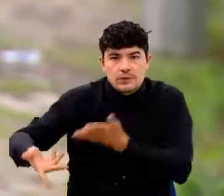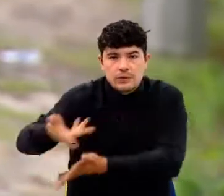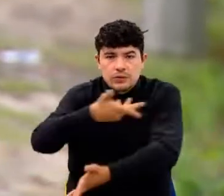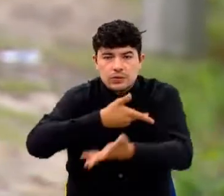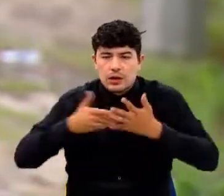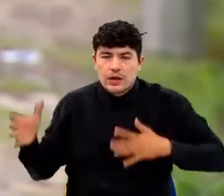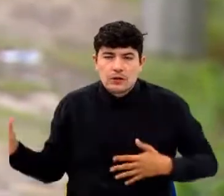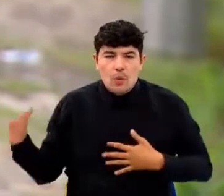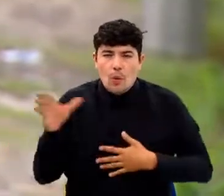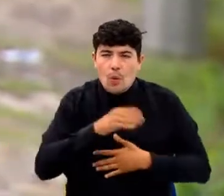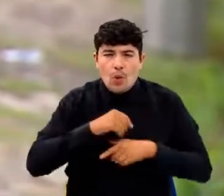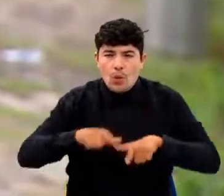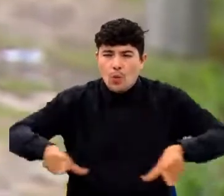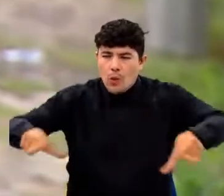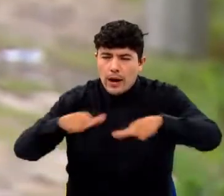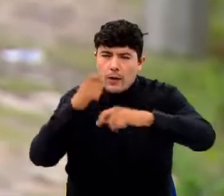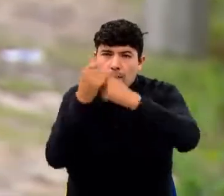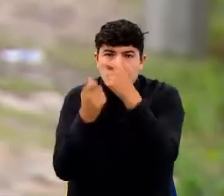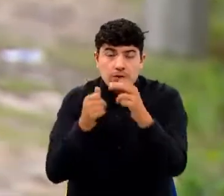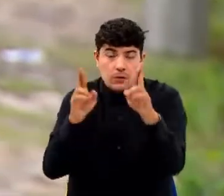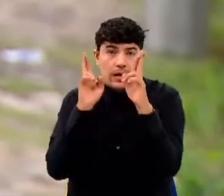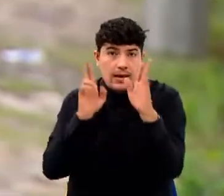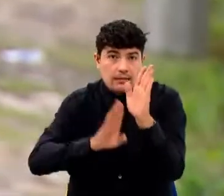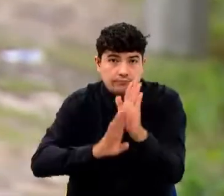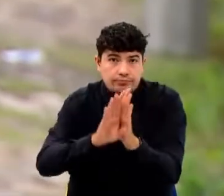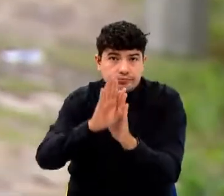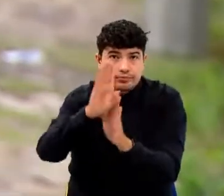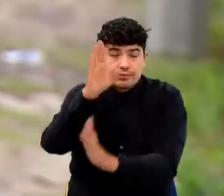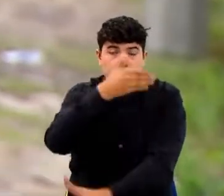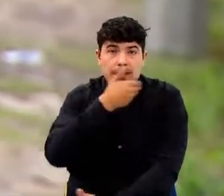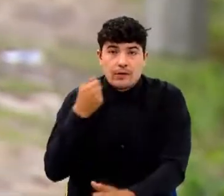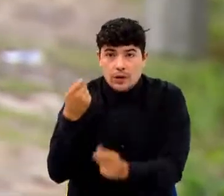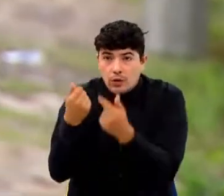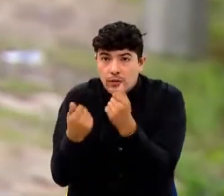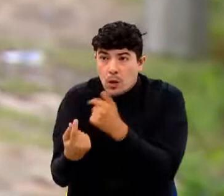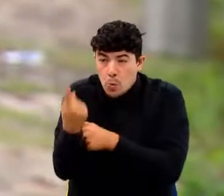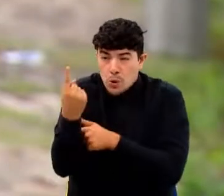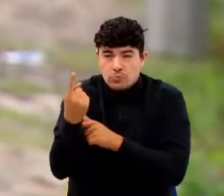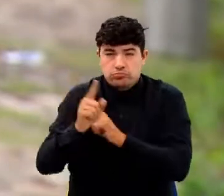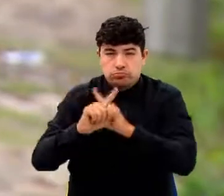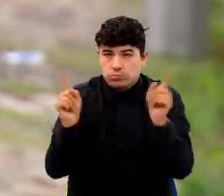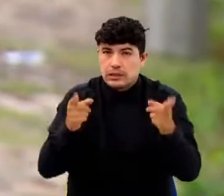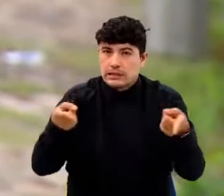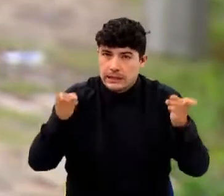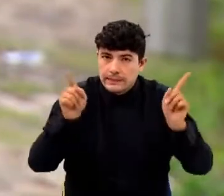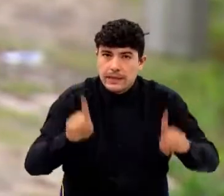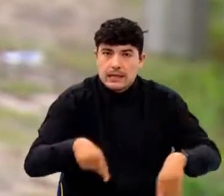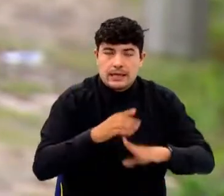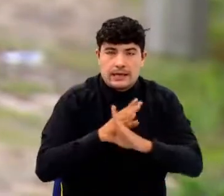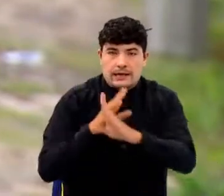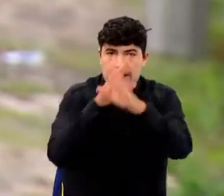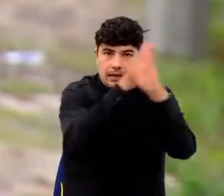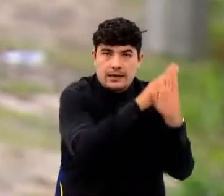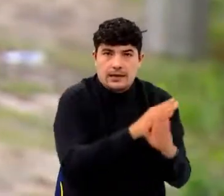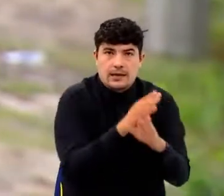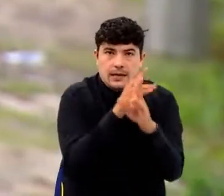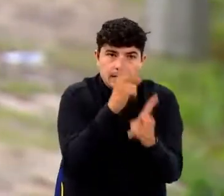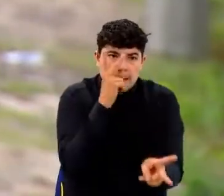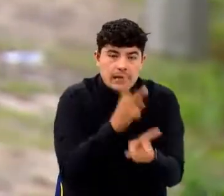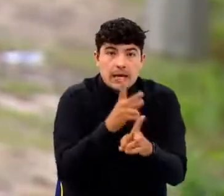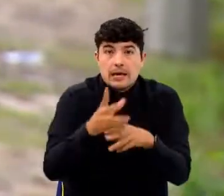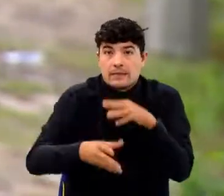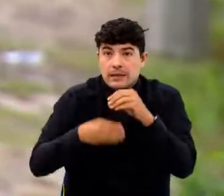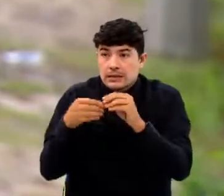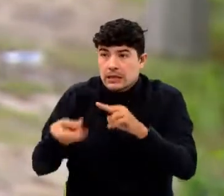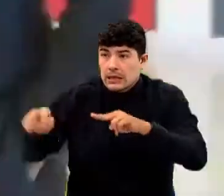total comercial se espera que mejore no solamente la economía del vecino país, sino también reduzca la tasa de inflación.